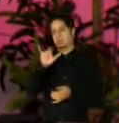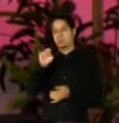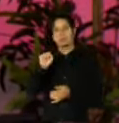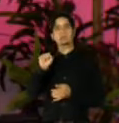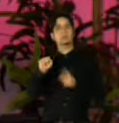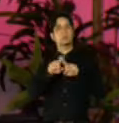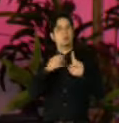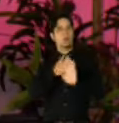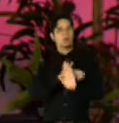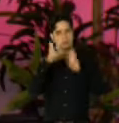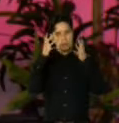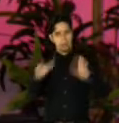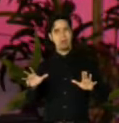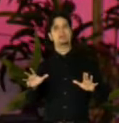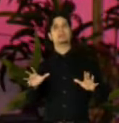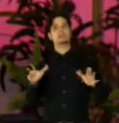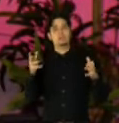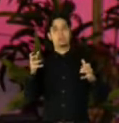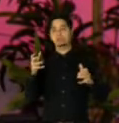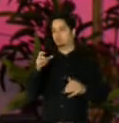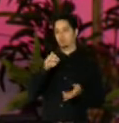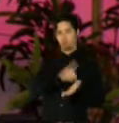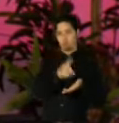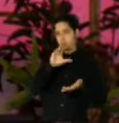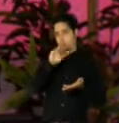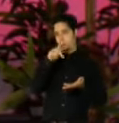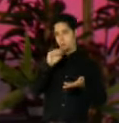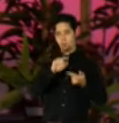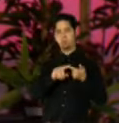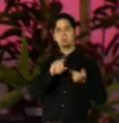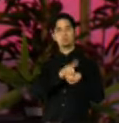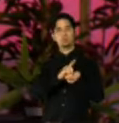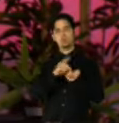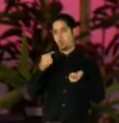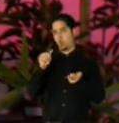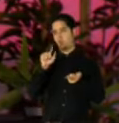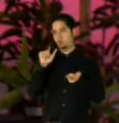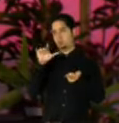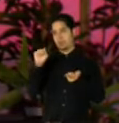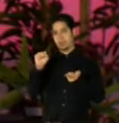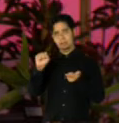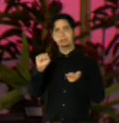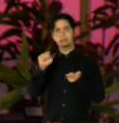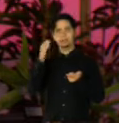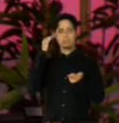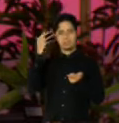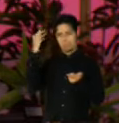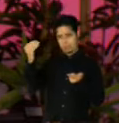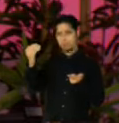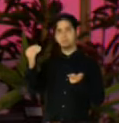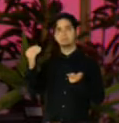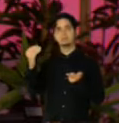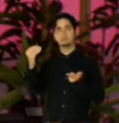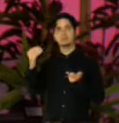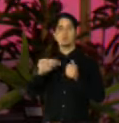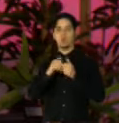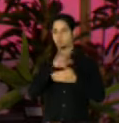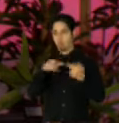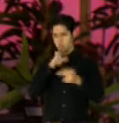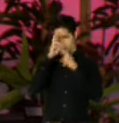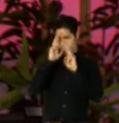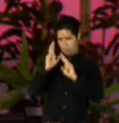finalizar, como sé que tanto el doctor Capó, el doctor González, como Rodríguez Quilinchini se tienen que ir. Quilinchini, con todo el respeto,